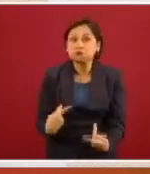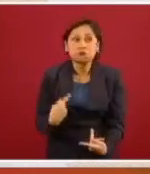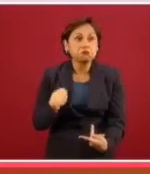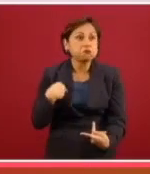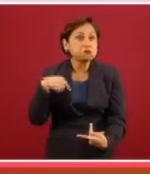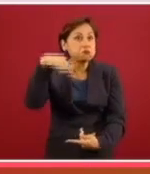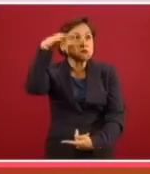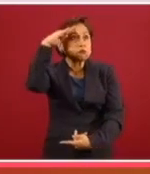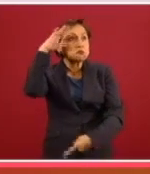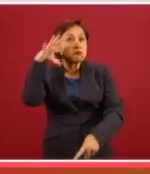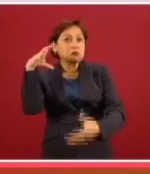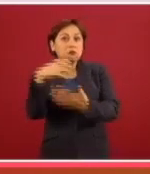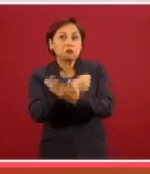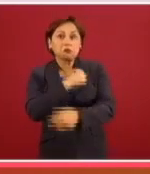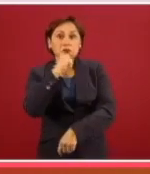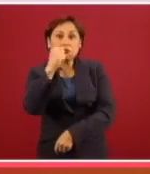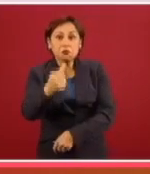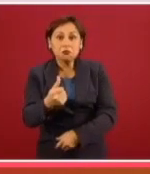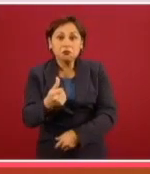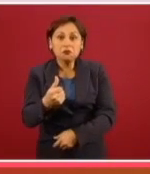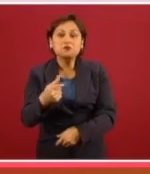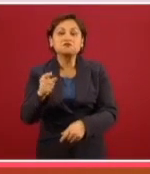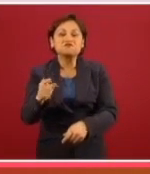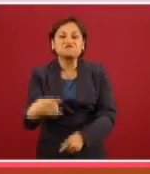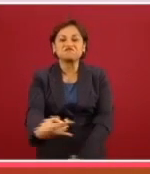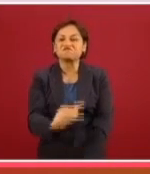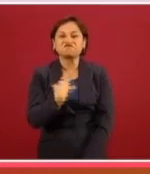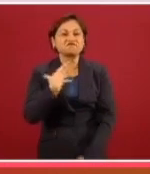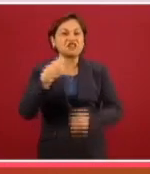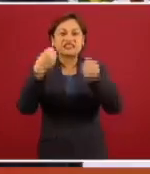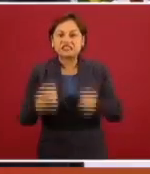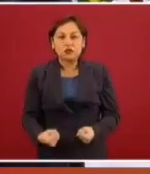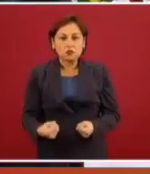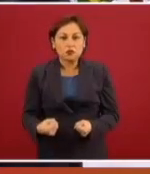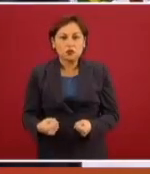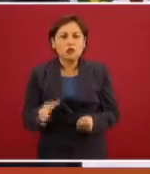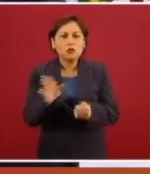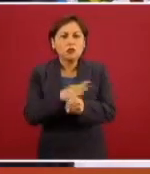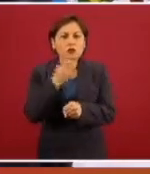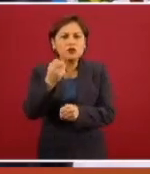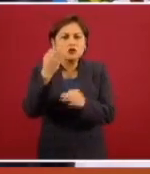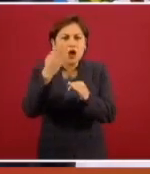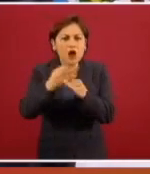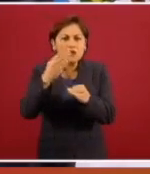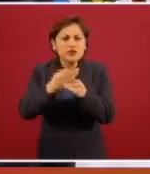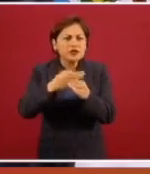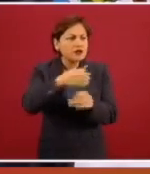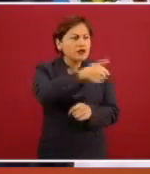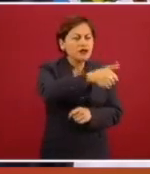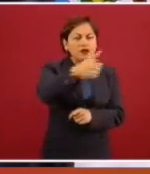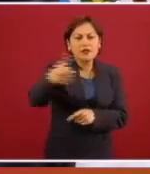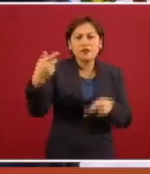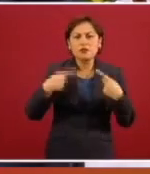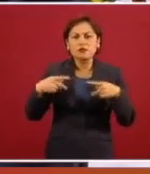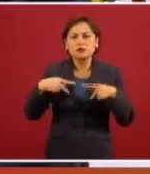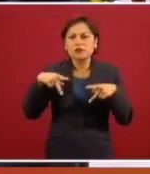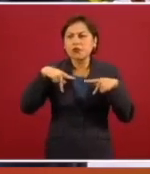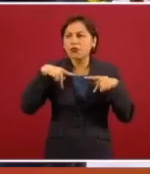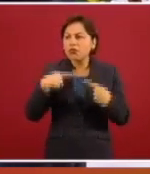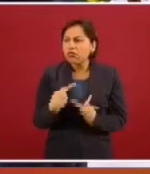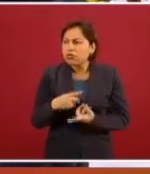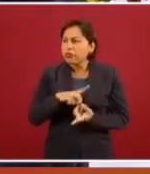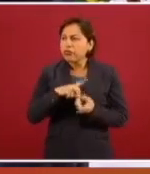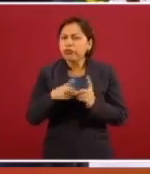tiempos para la depresión, sino para la entereza. La